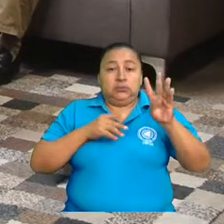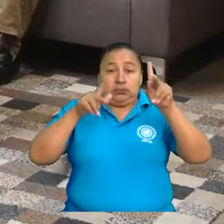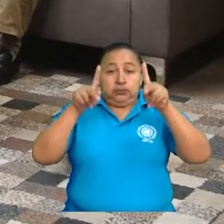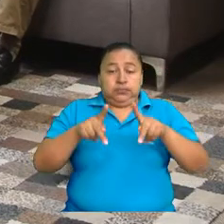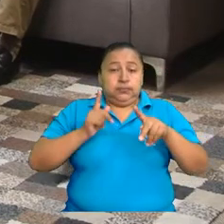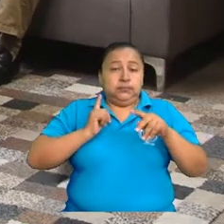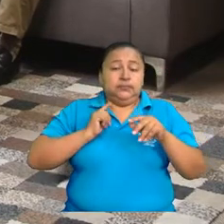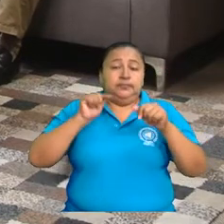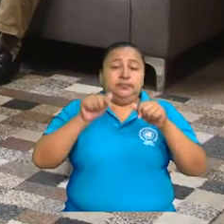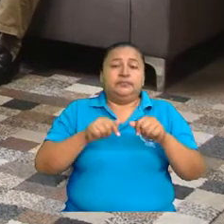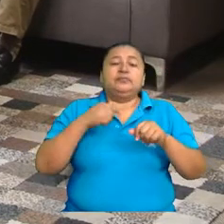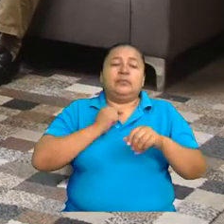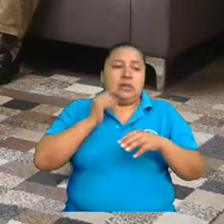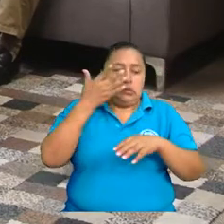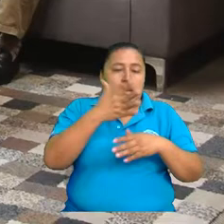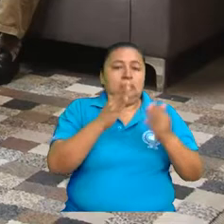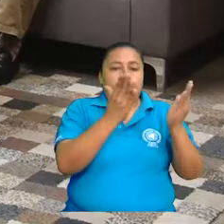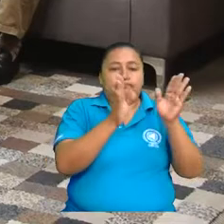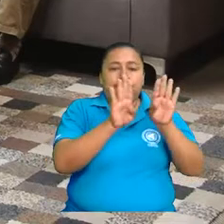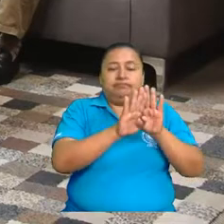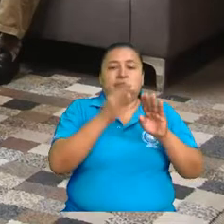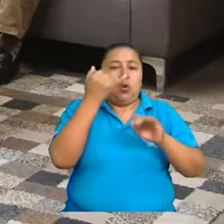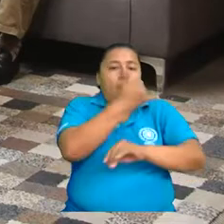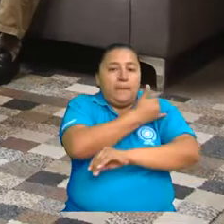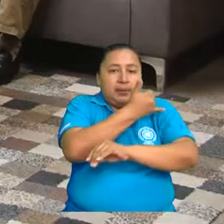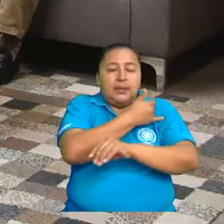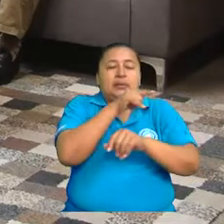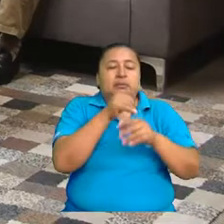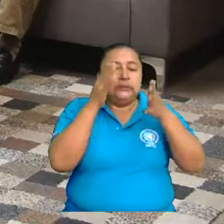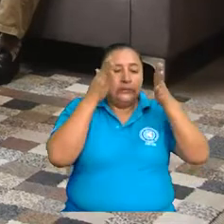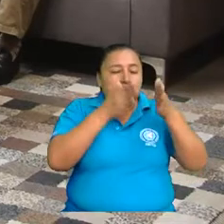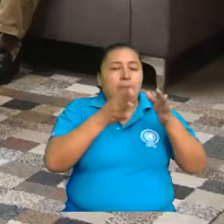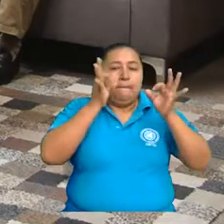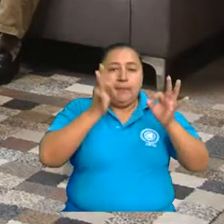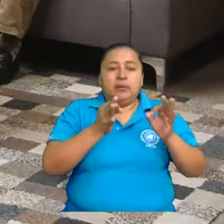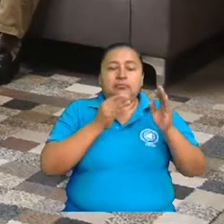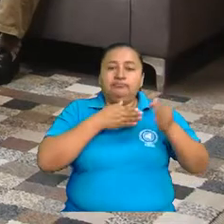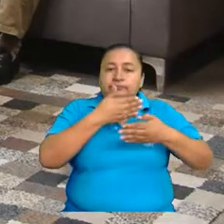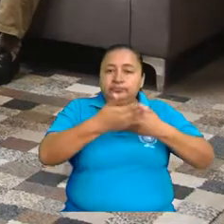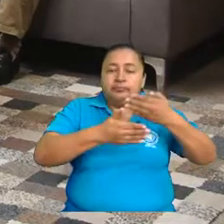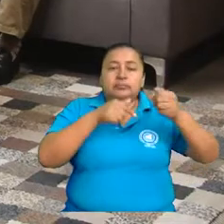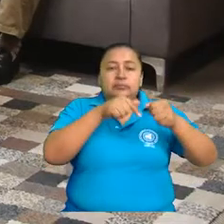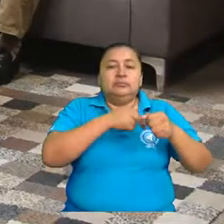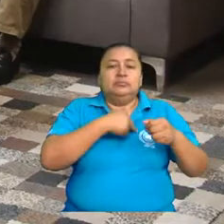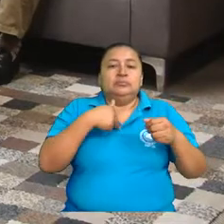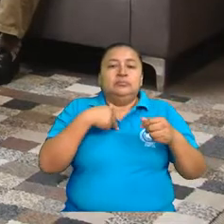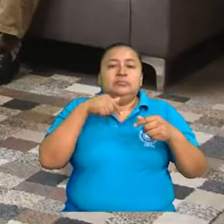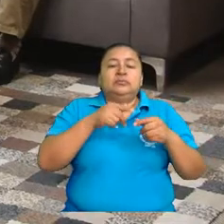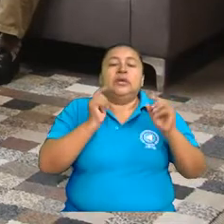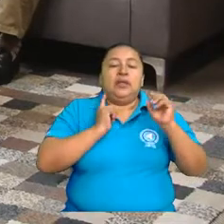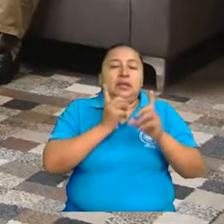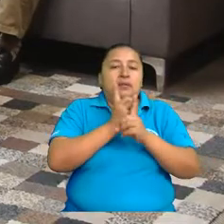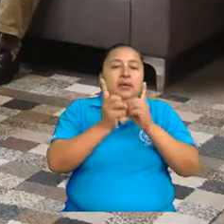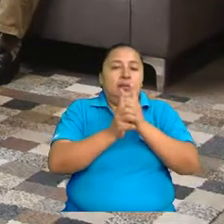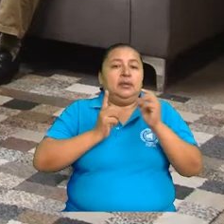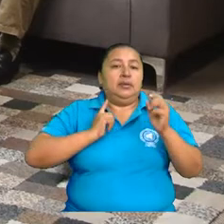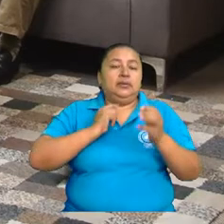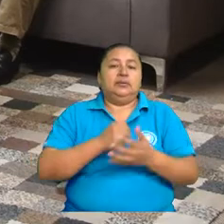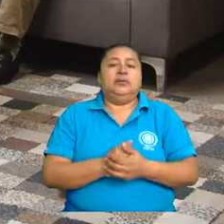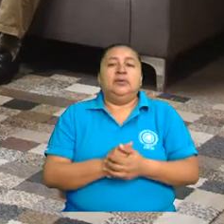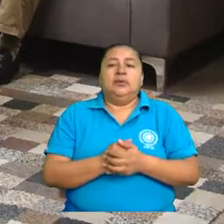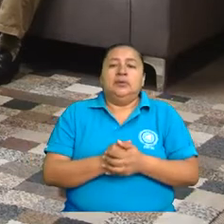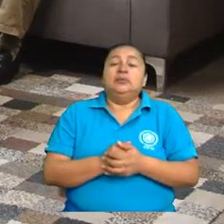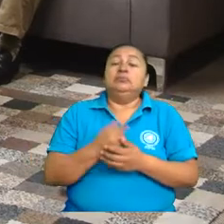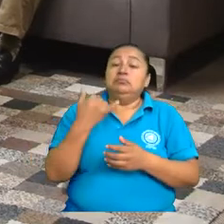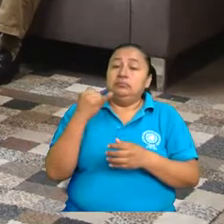tenido hospitalizadas, dándole la atención esmerada que se merecen estas personas. Y